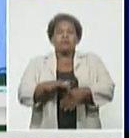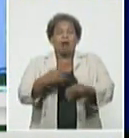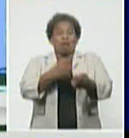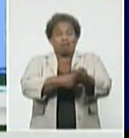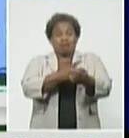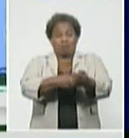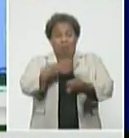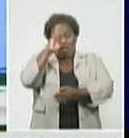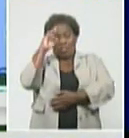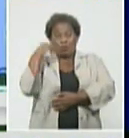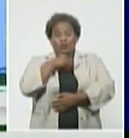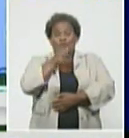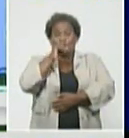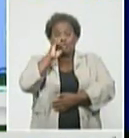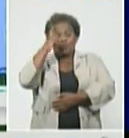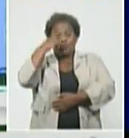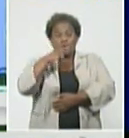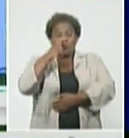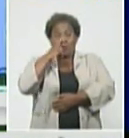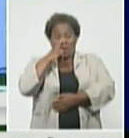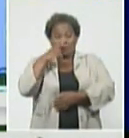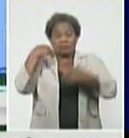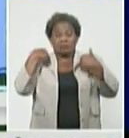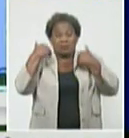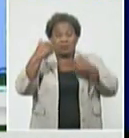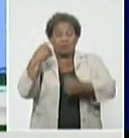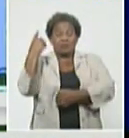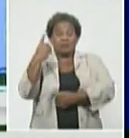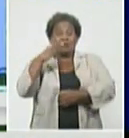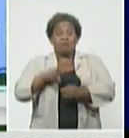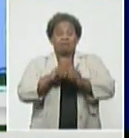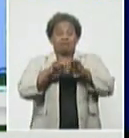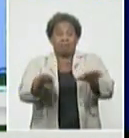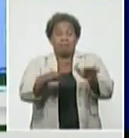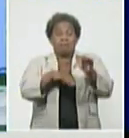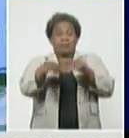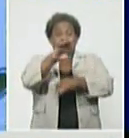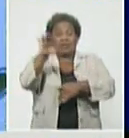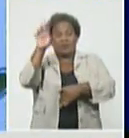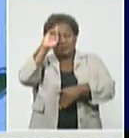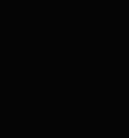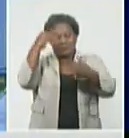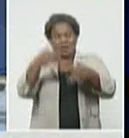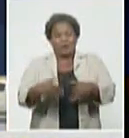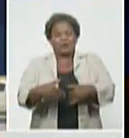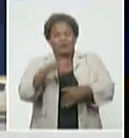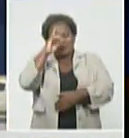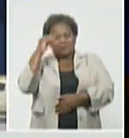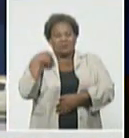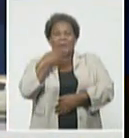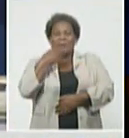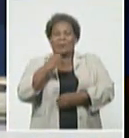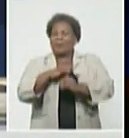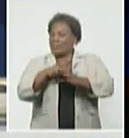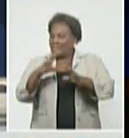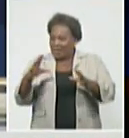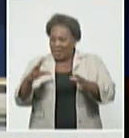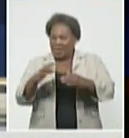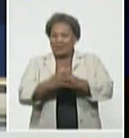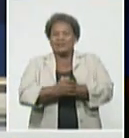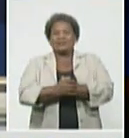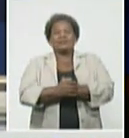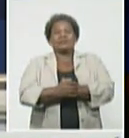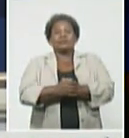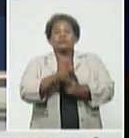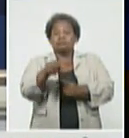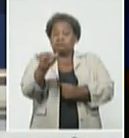Durán García, director nacional de Epidemiología del MINSAP. Doctor, buenos días. Buenos días a todos ustedes que posibilitan